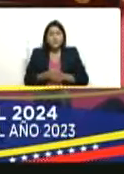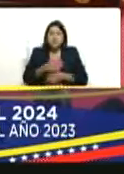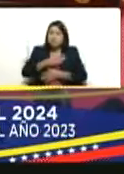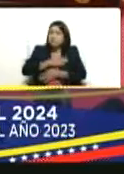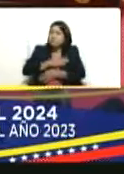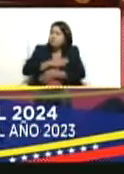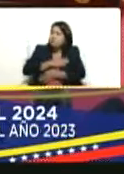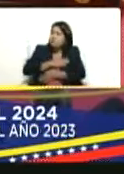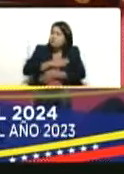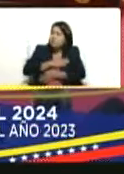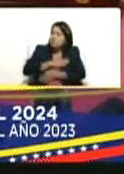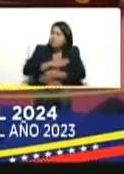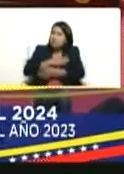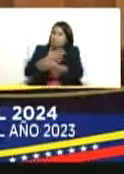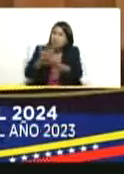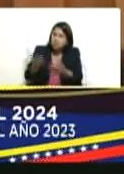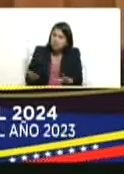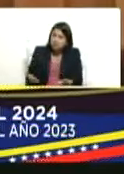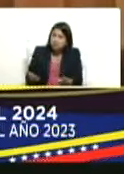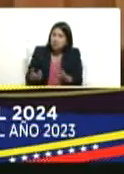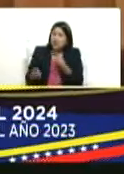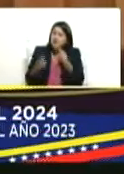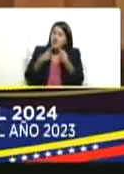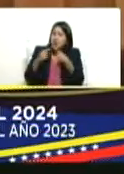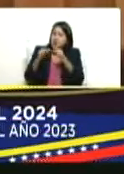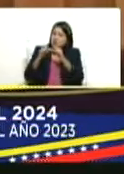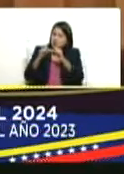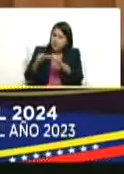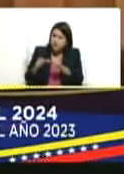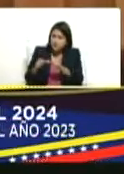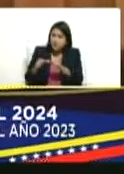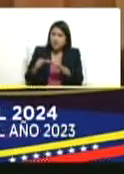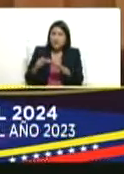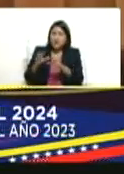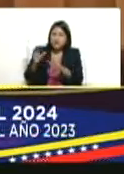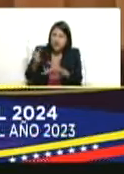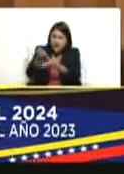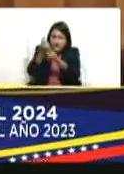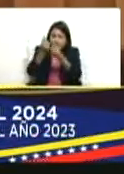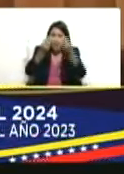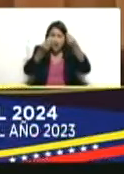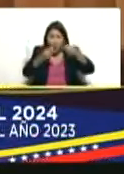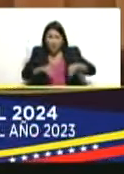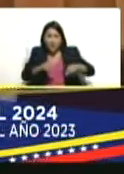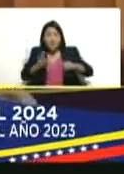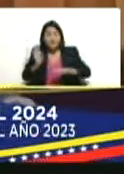manos. El diálogo continúa. Salvemos el acuerdo de Barbados, dijo.